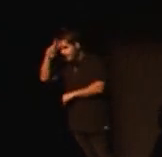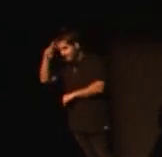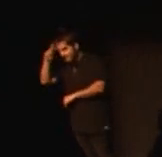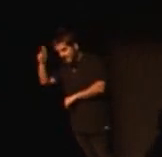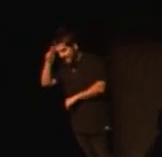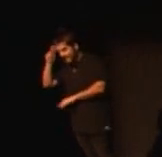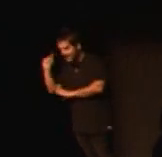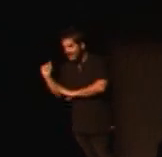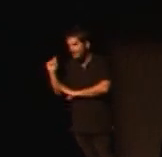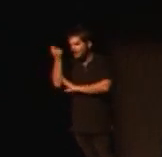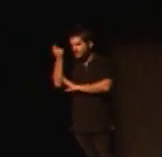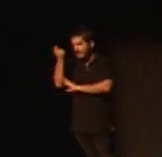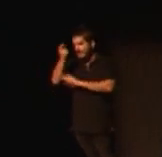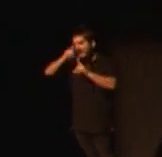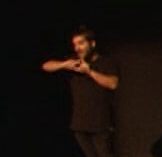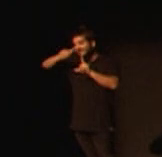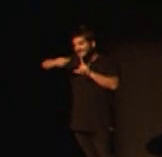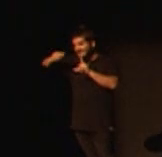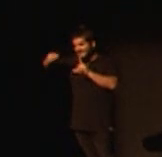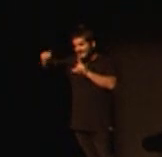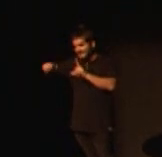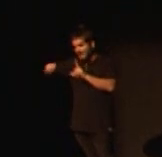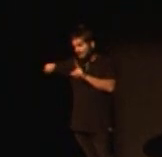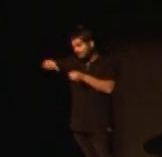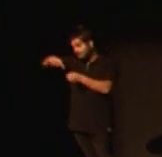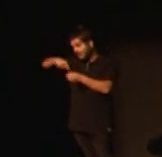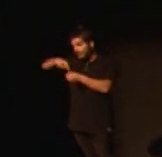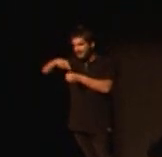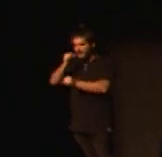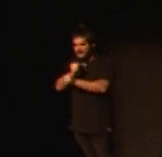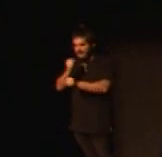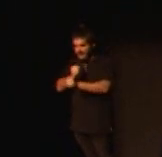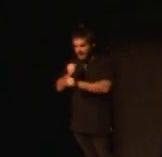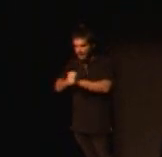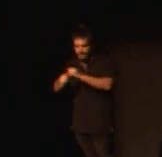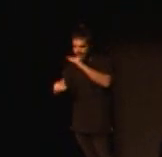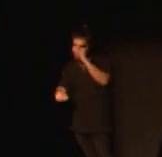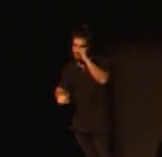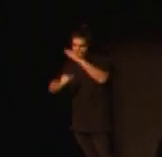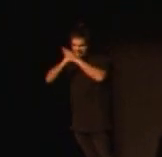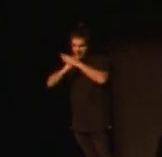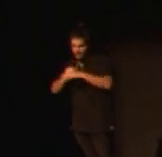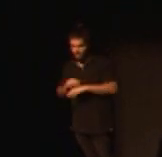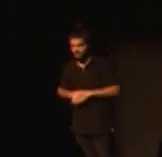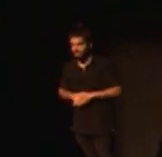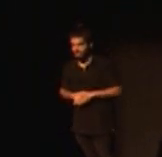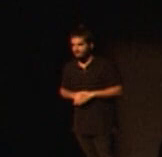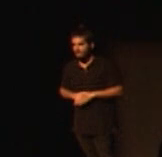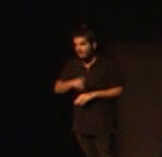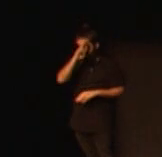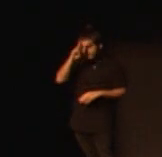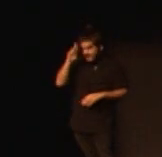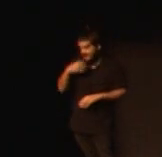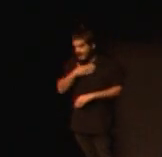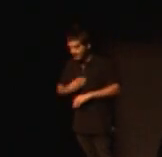mayor tasa de actividad de personas con discapacidad. Esto lo es todo. Que tengan un empleo, que puedan ser autónomos, que puedan